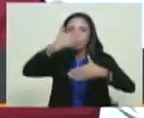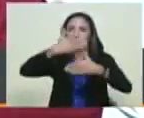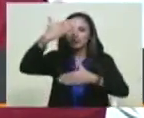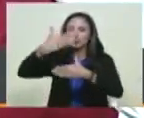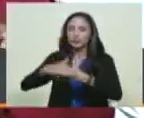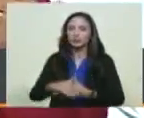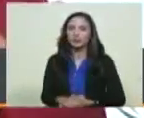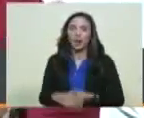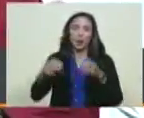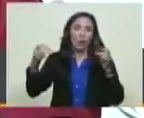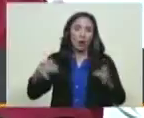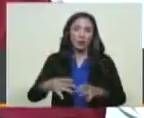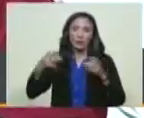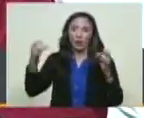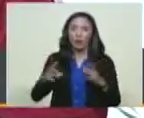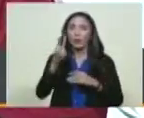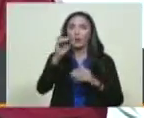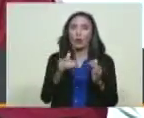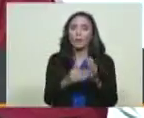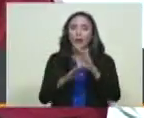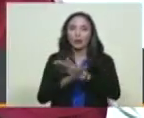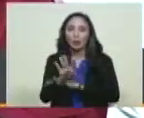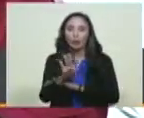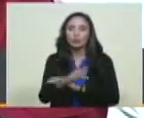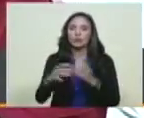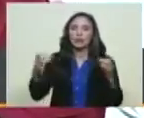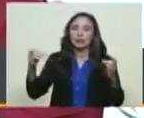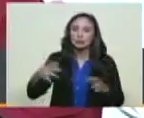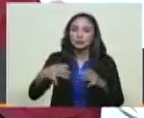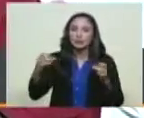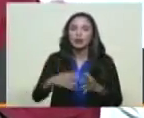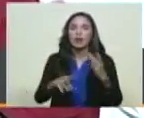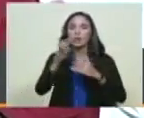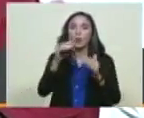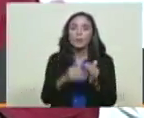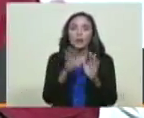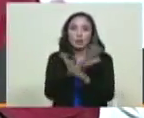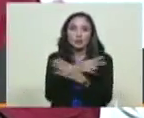guarimba 2014 guarimba 2017